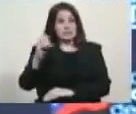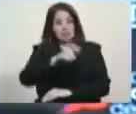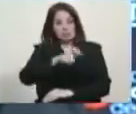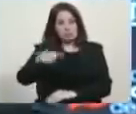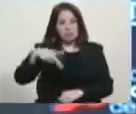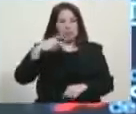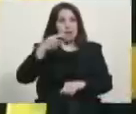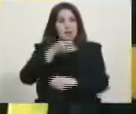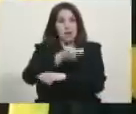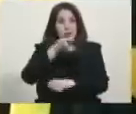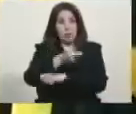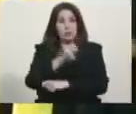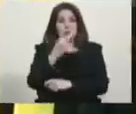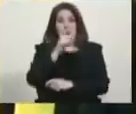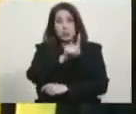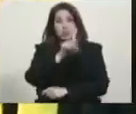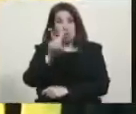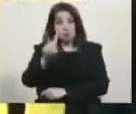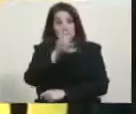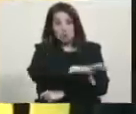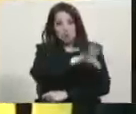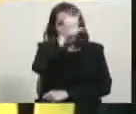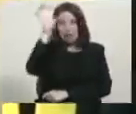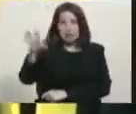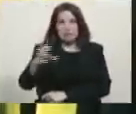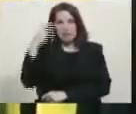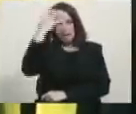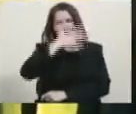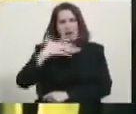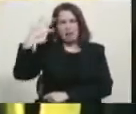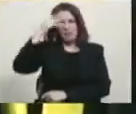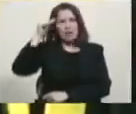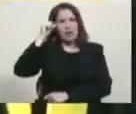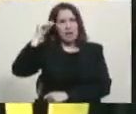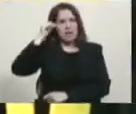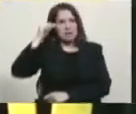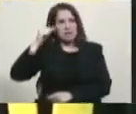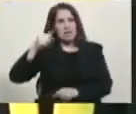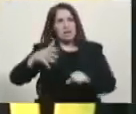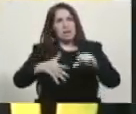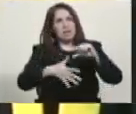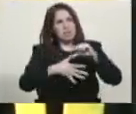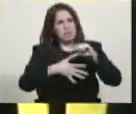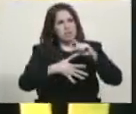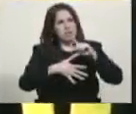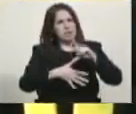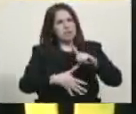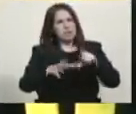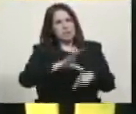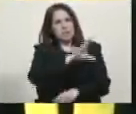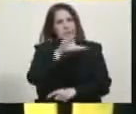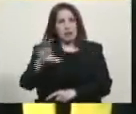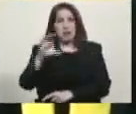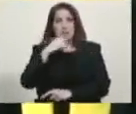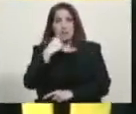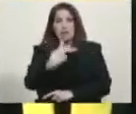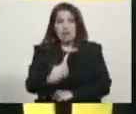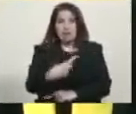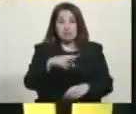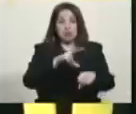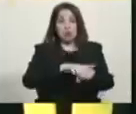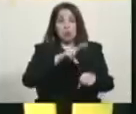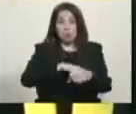de 12 naciones de África, Asia, América Latina y el Caribe. Ha dicho que la graduación de